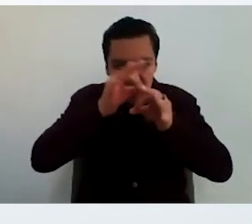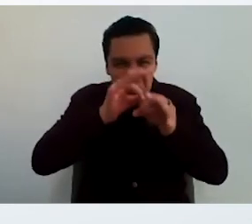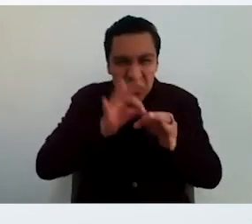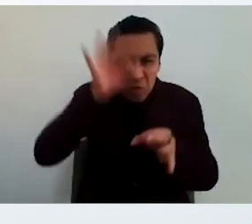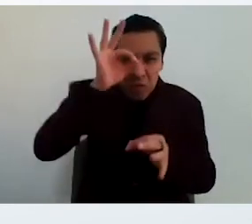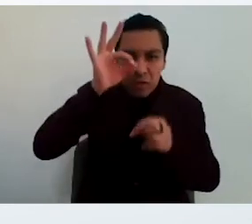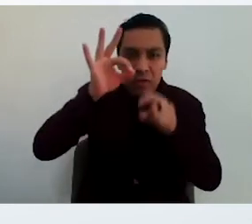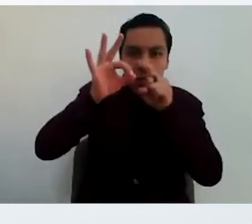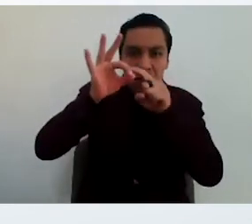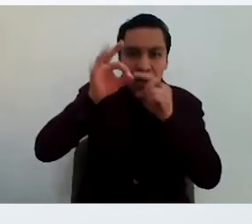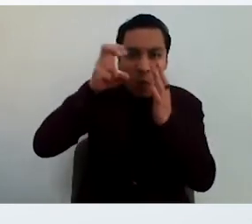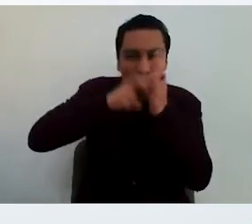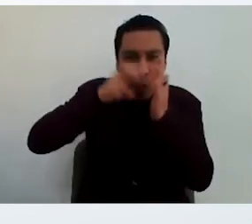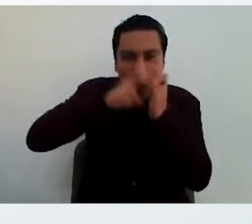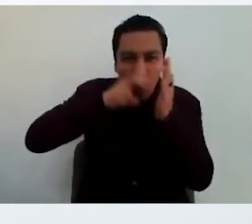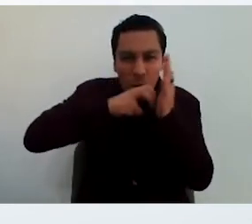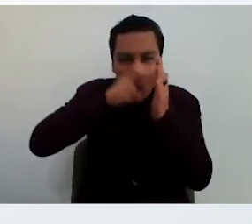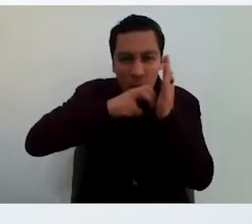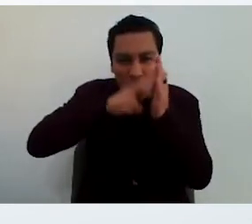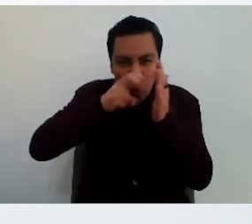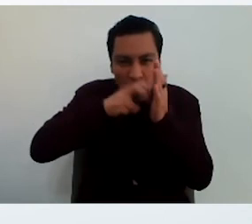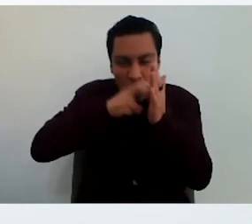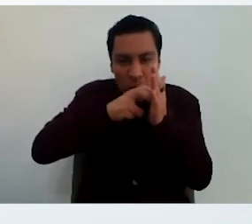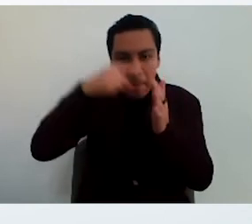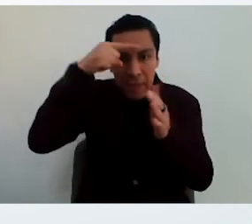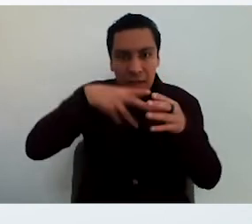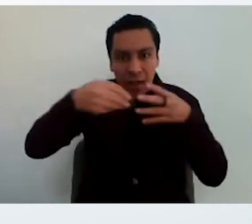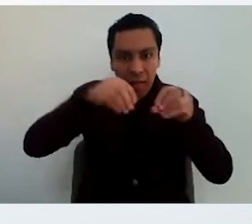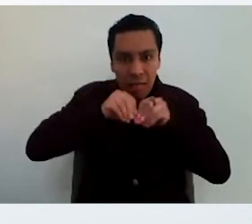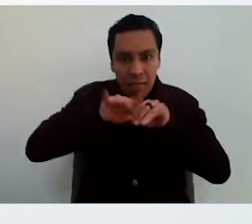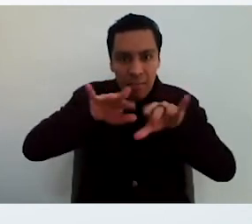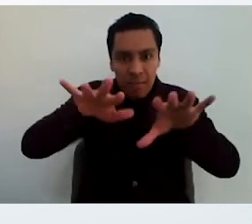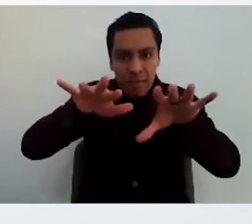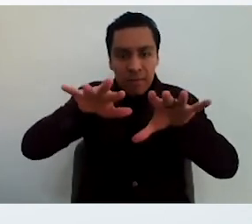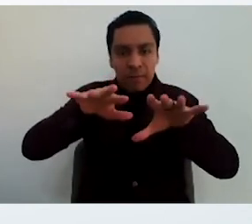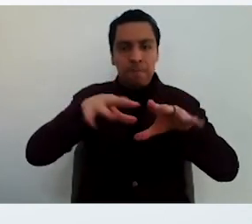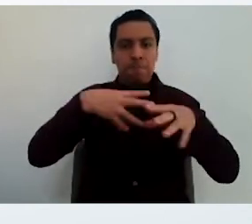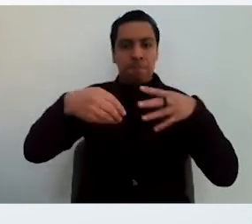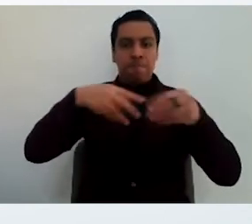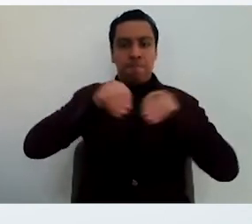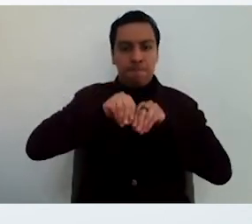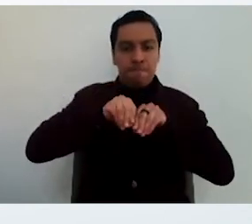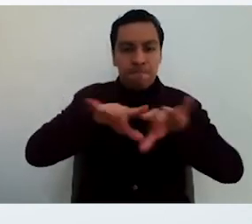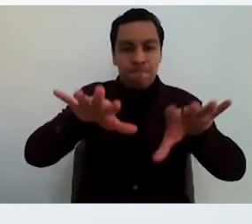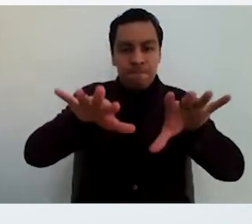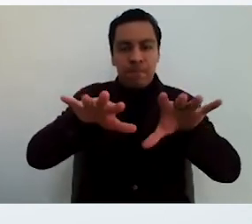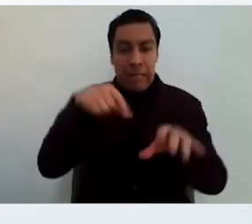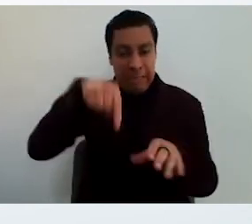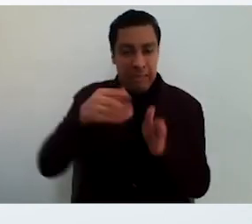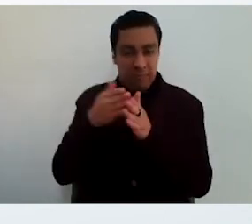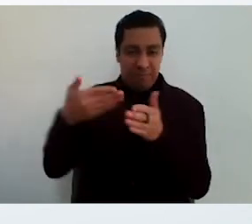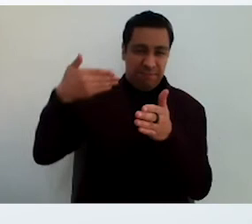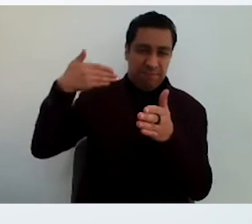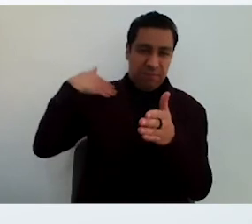es bastante limitada. Y Toño sostiene que no ha habido en estos 6 meses